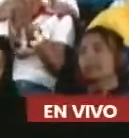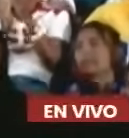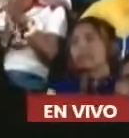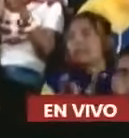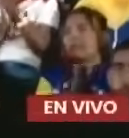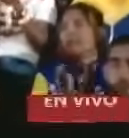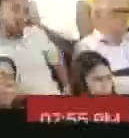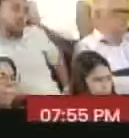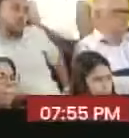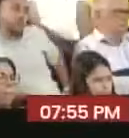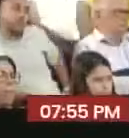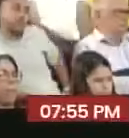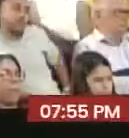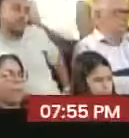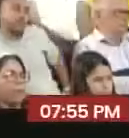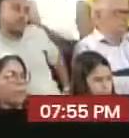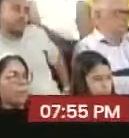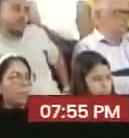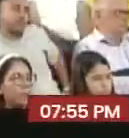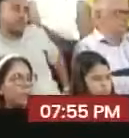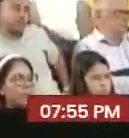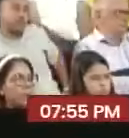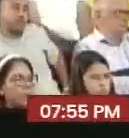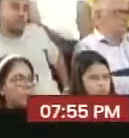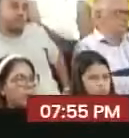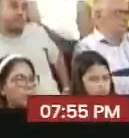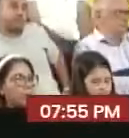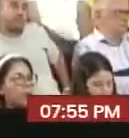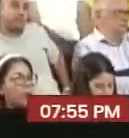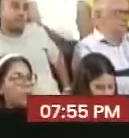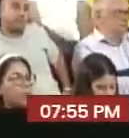lo que tenga que ser cambiado.